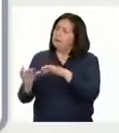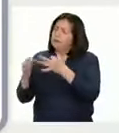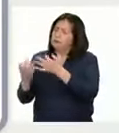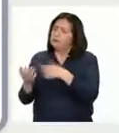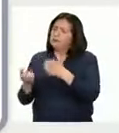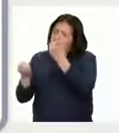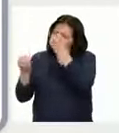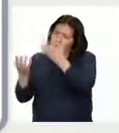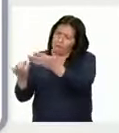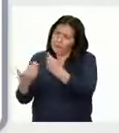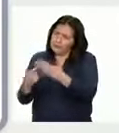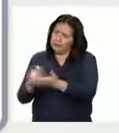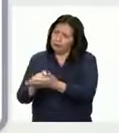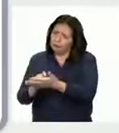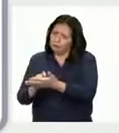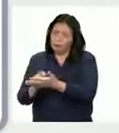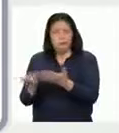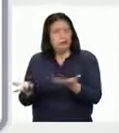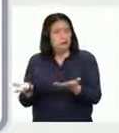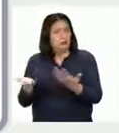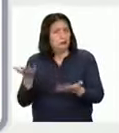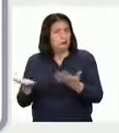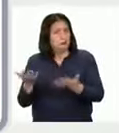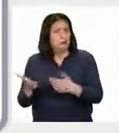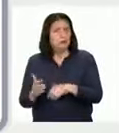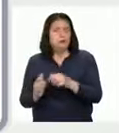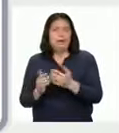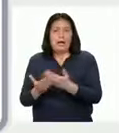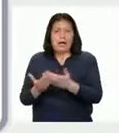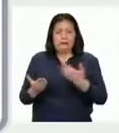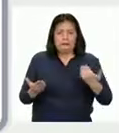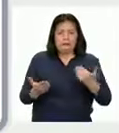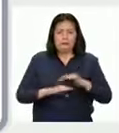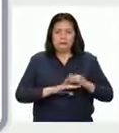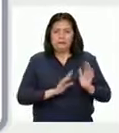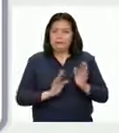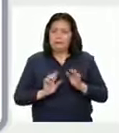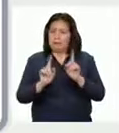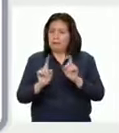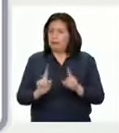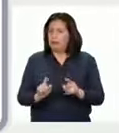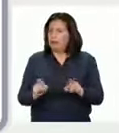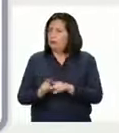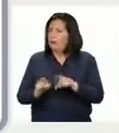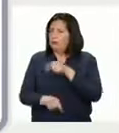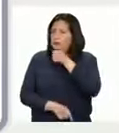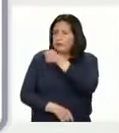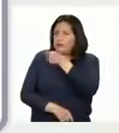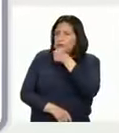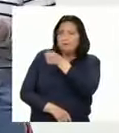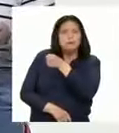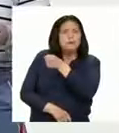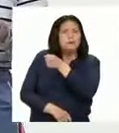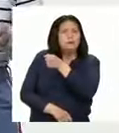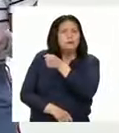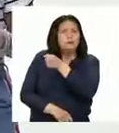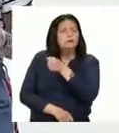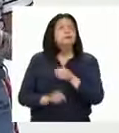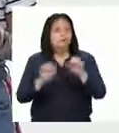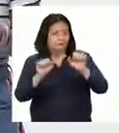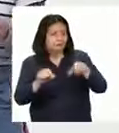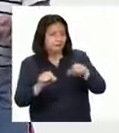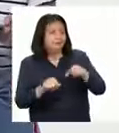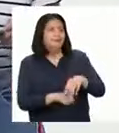para obtener información de ellos, sería bueno preparar las preguntas antes. Eso sería como una entrevista, ¿no?